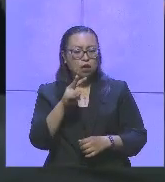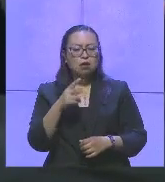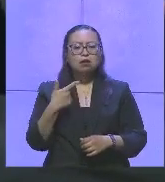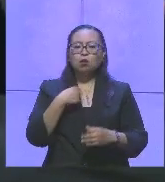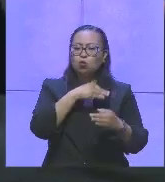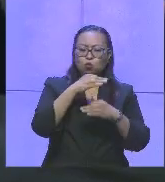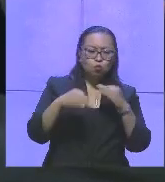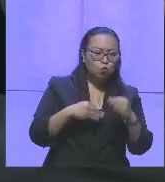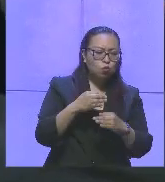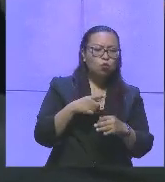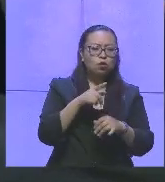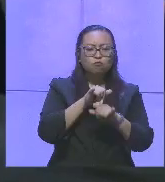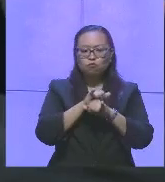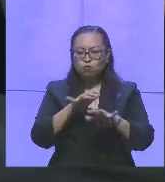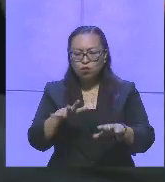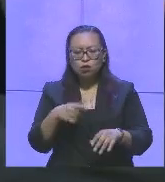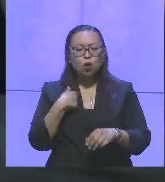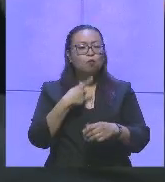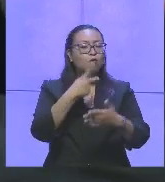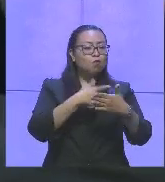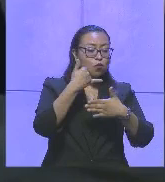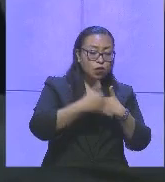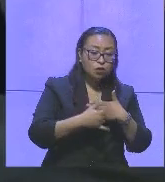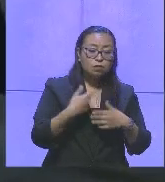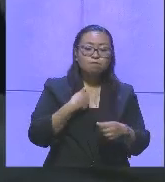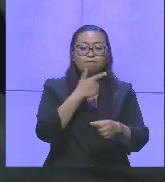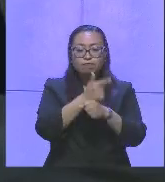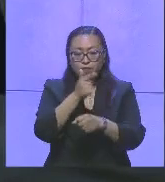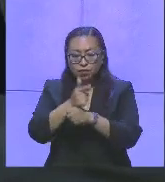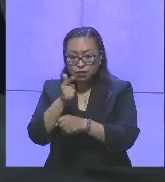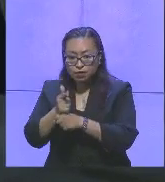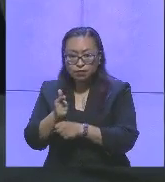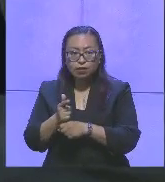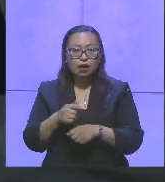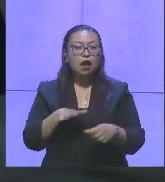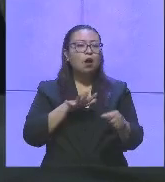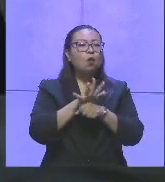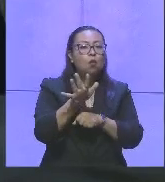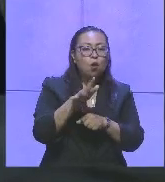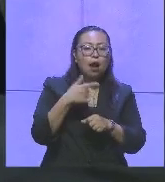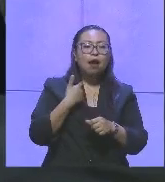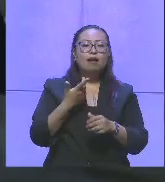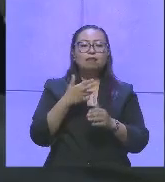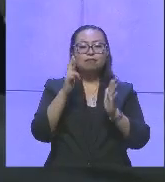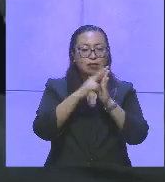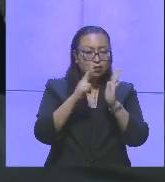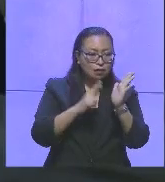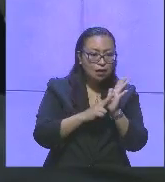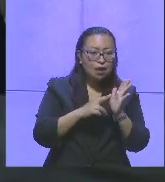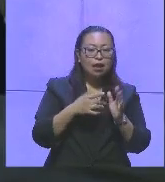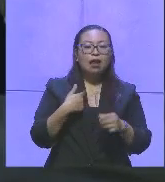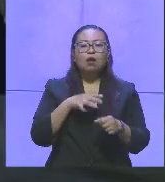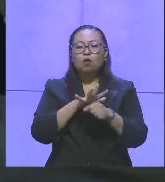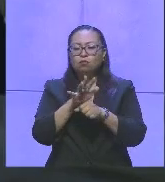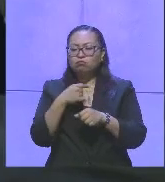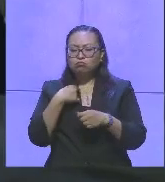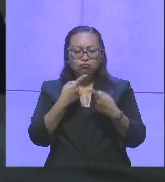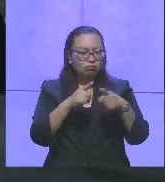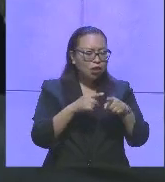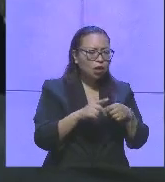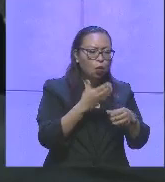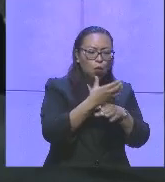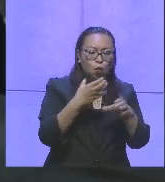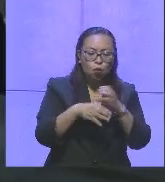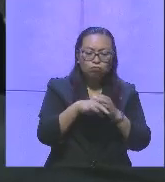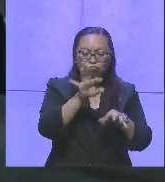materia, cuando empiezas a elaborar tu proyecto, a identificar lo que te dictaminan, a tratar de encontrar las aristas, y es muy